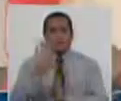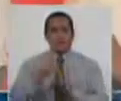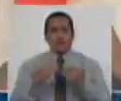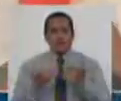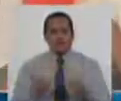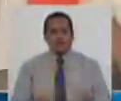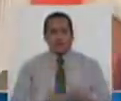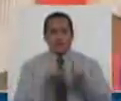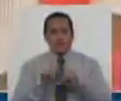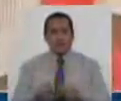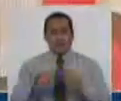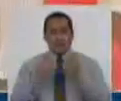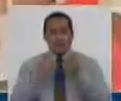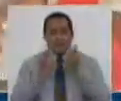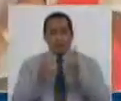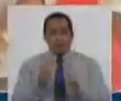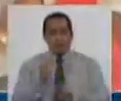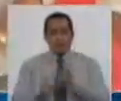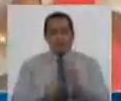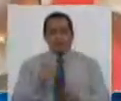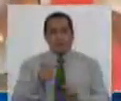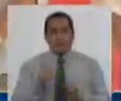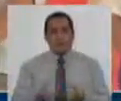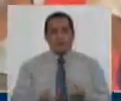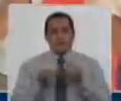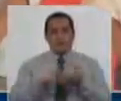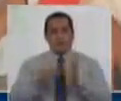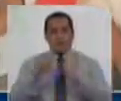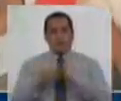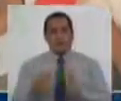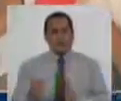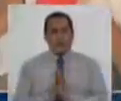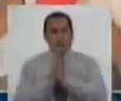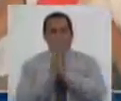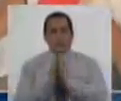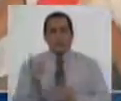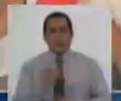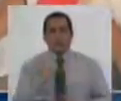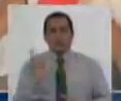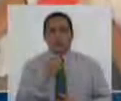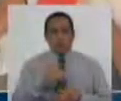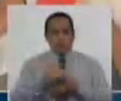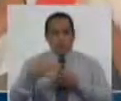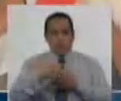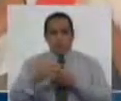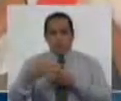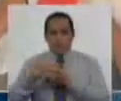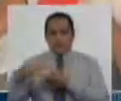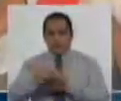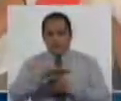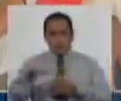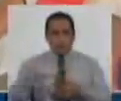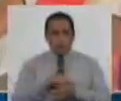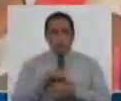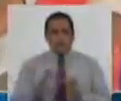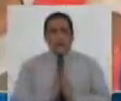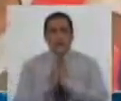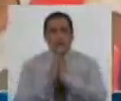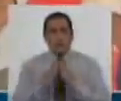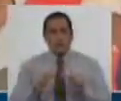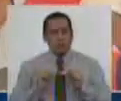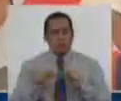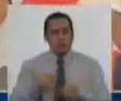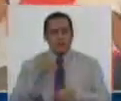y también de seguridad ciudadana para lo que es Pucallpa y todos los pueblos de Ucayali. Así que vamos a